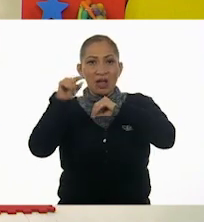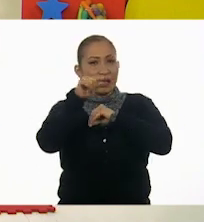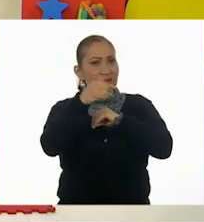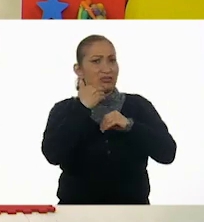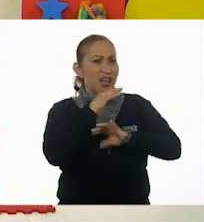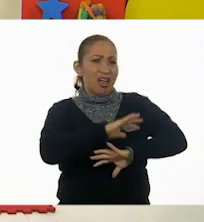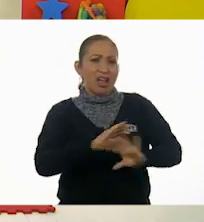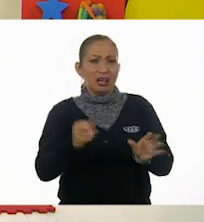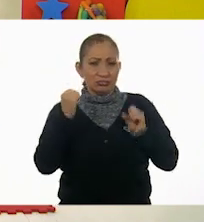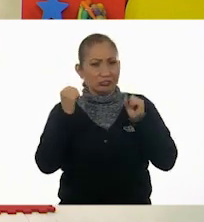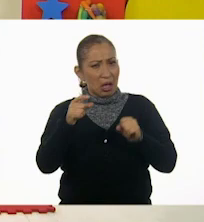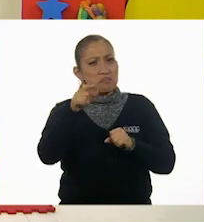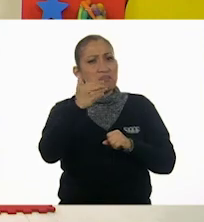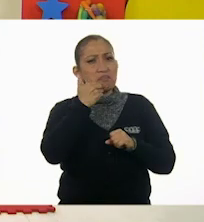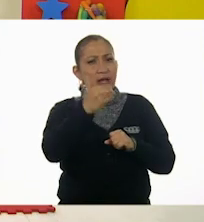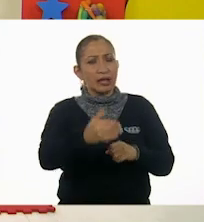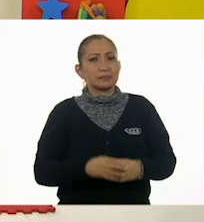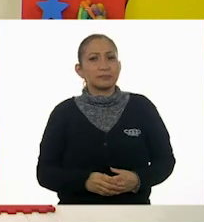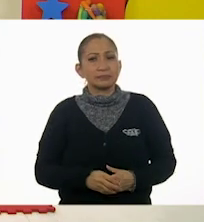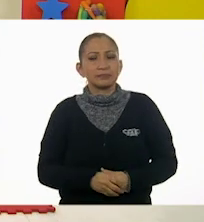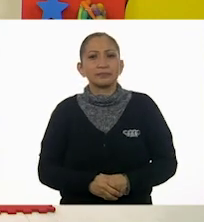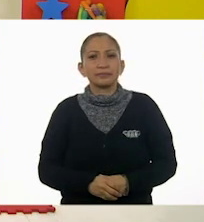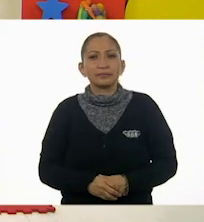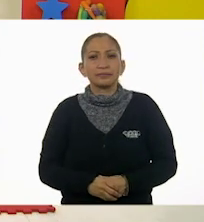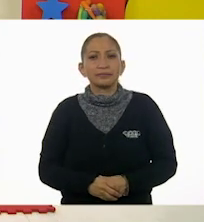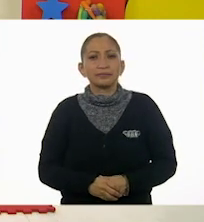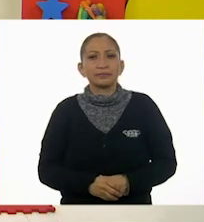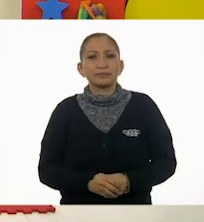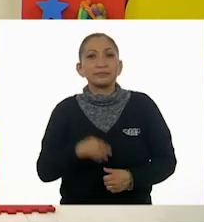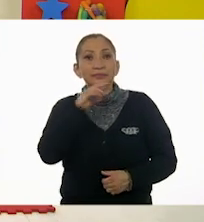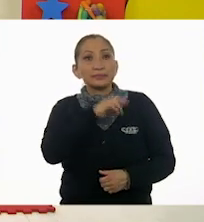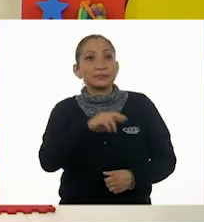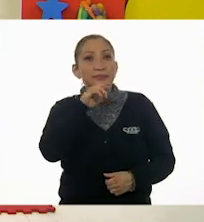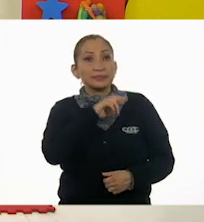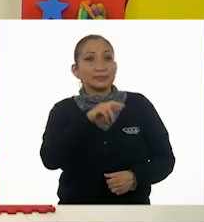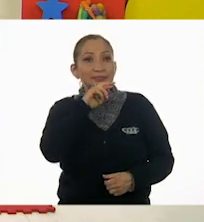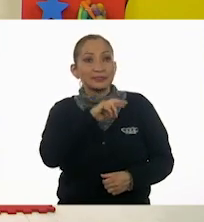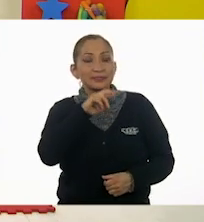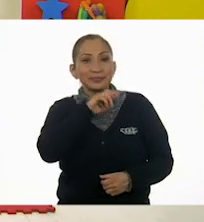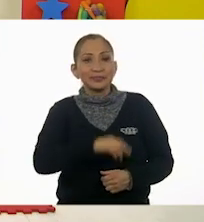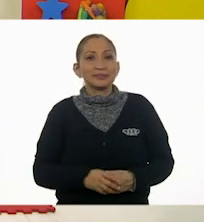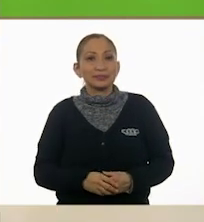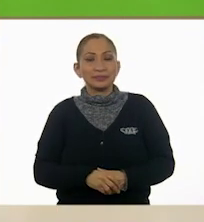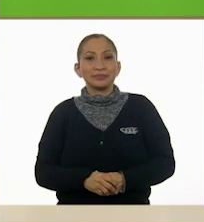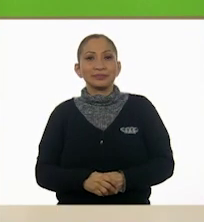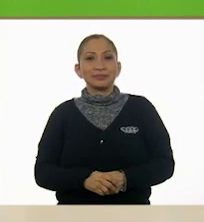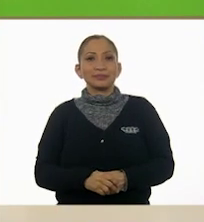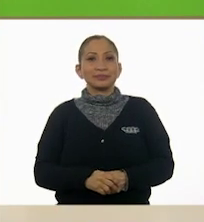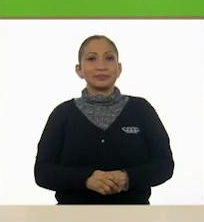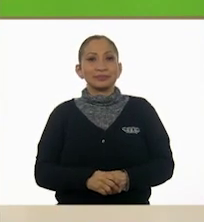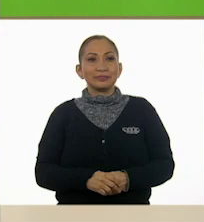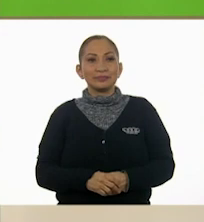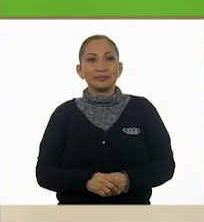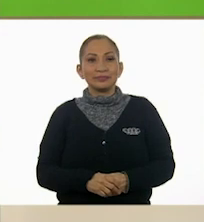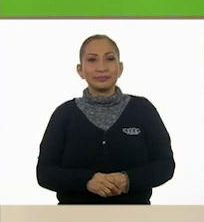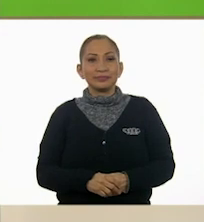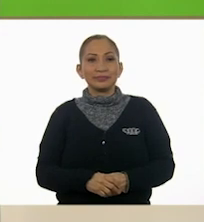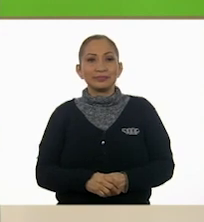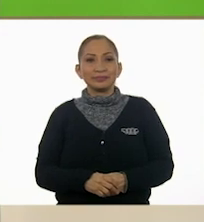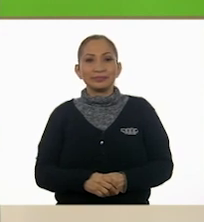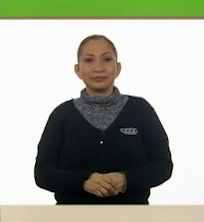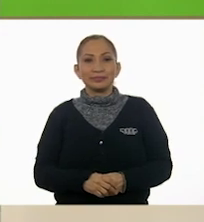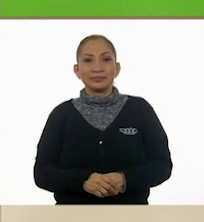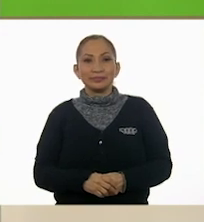salió. ¿Qué tal si ya nos ganaron? ¡Oh! Vamos a apurarnos. Sí, sí, sí. ¿Uno más ahí?